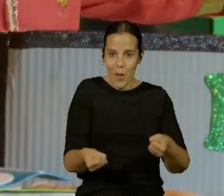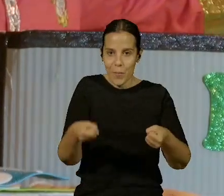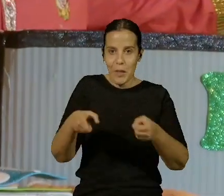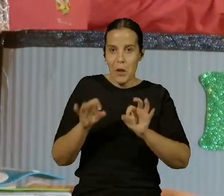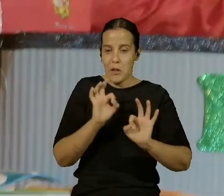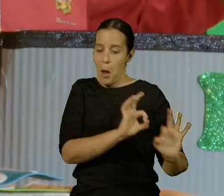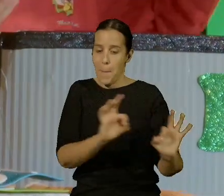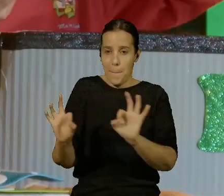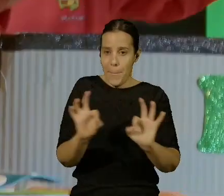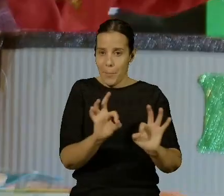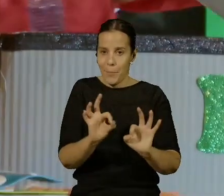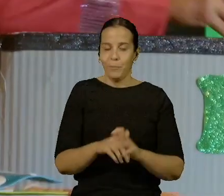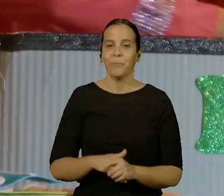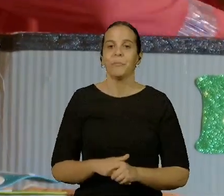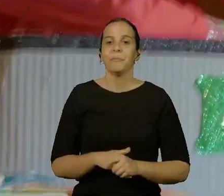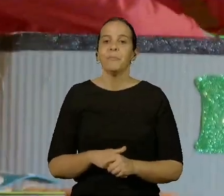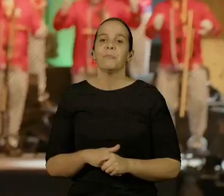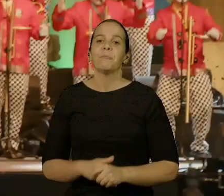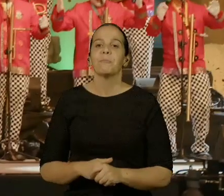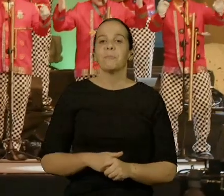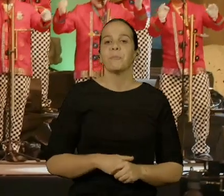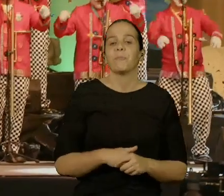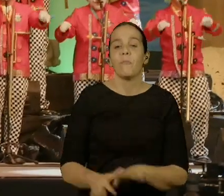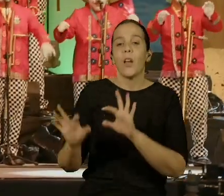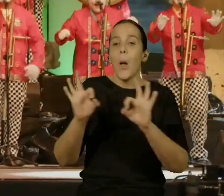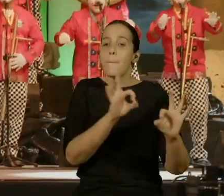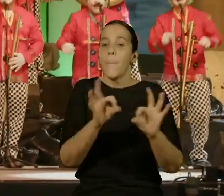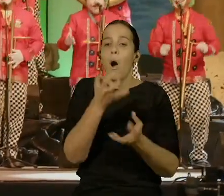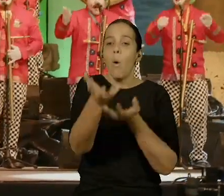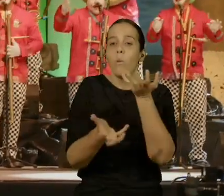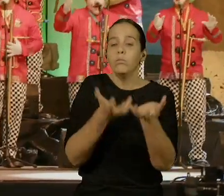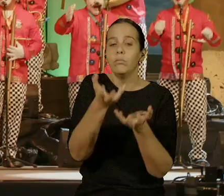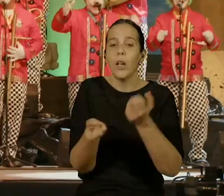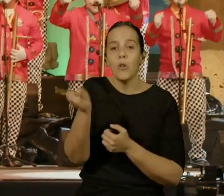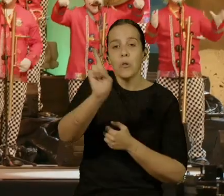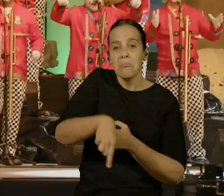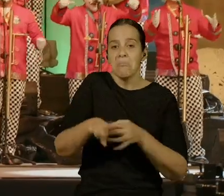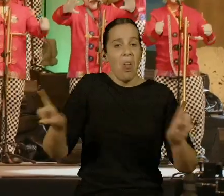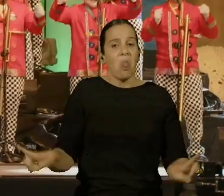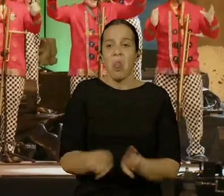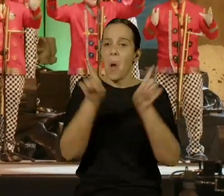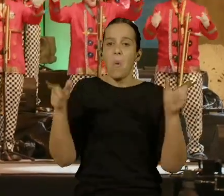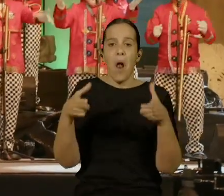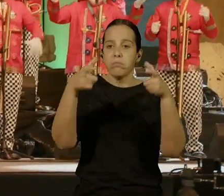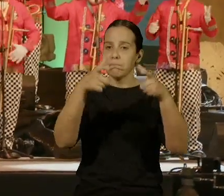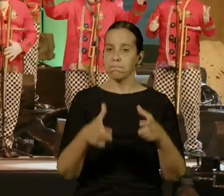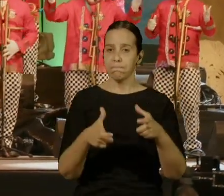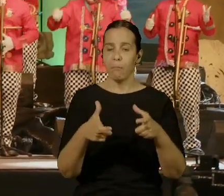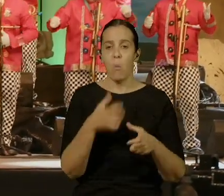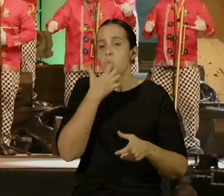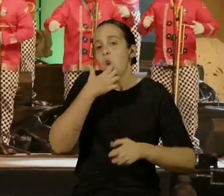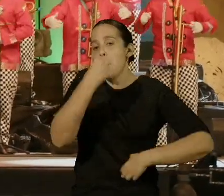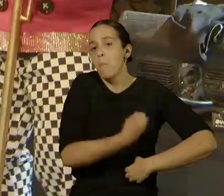están dispuestos. Preparar y cocinar, da igual el plato, ejemplo un